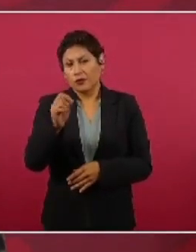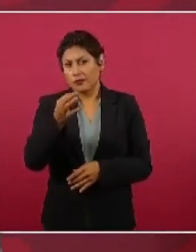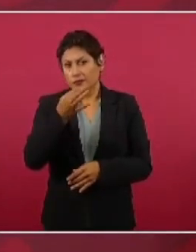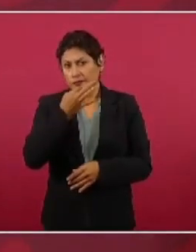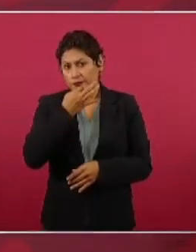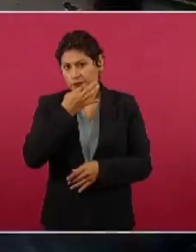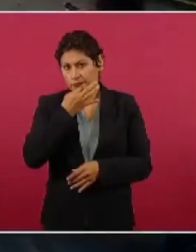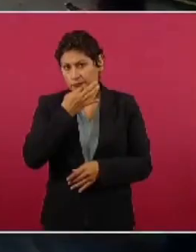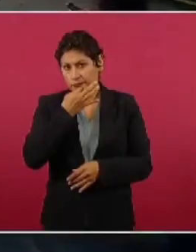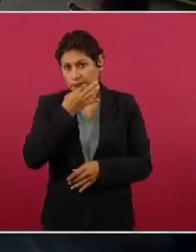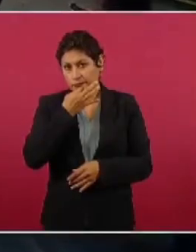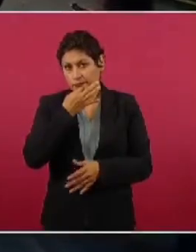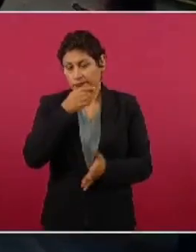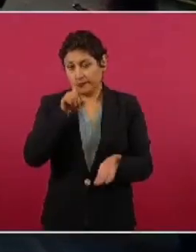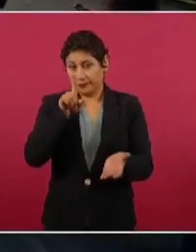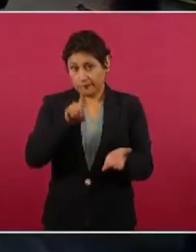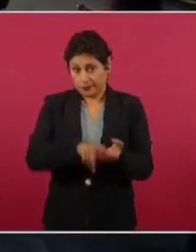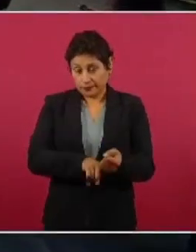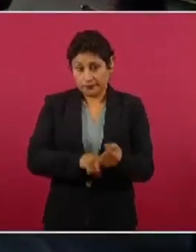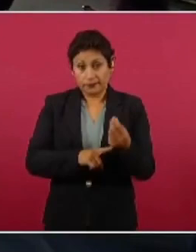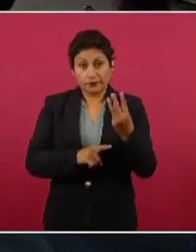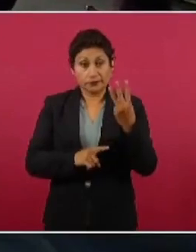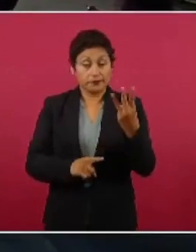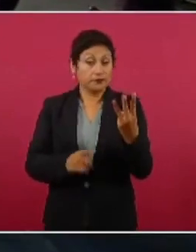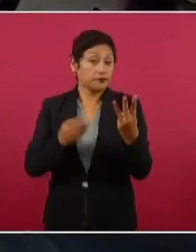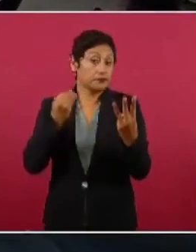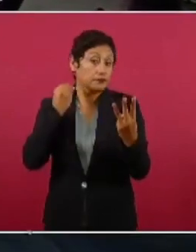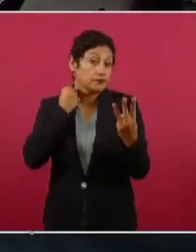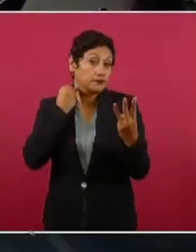y habían tres abogados,